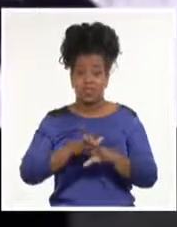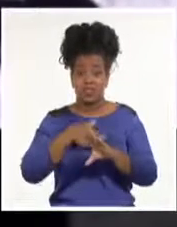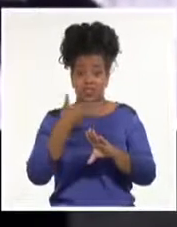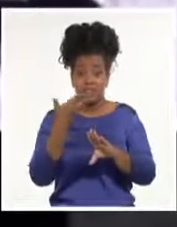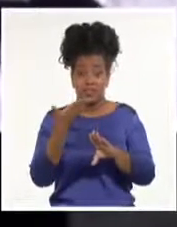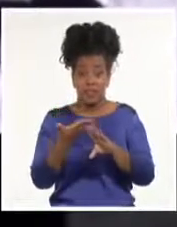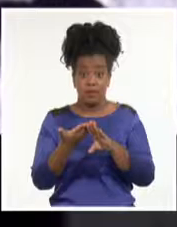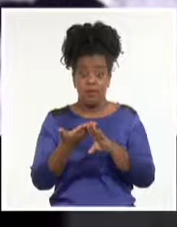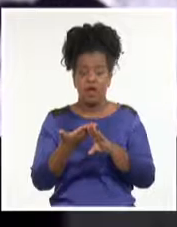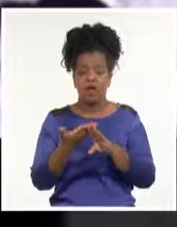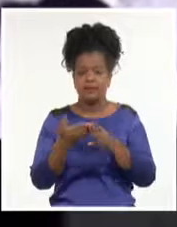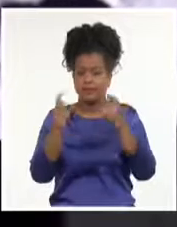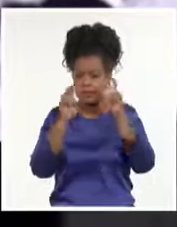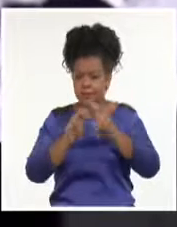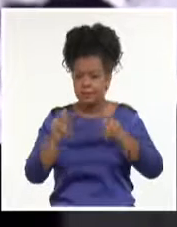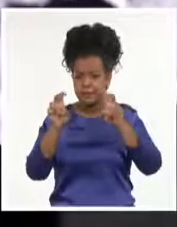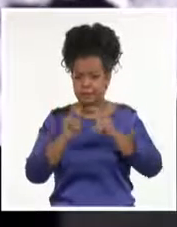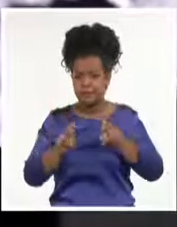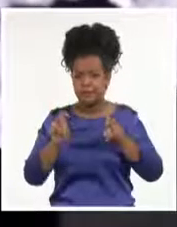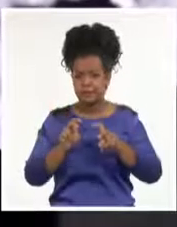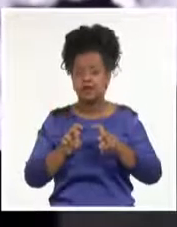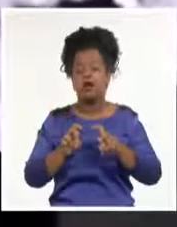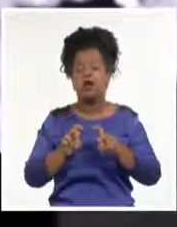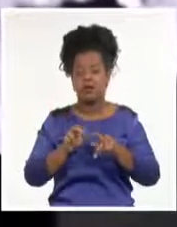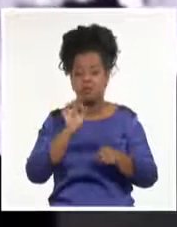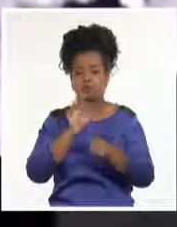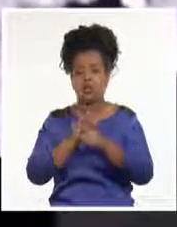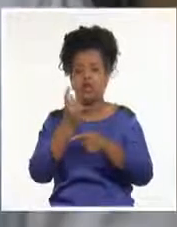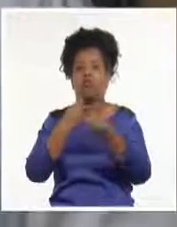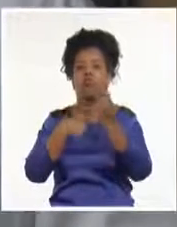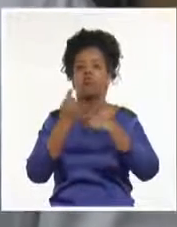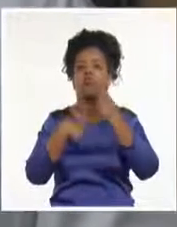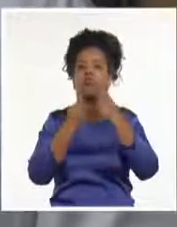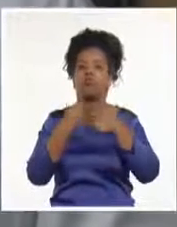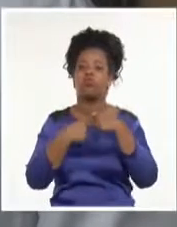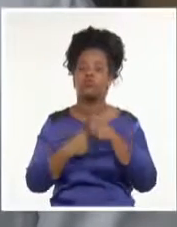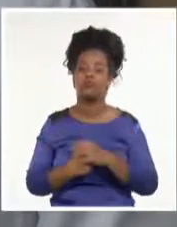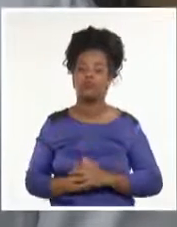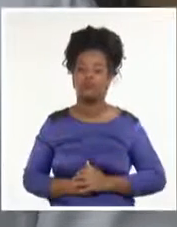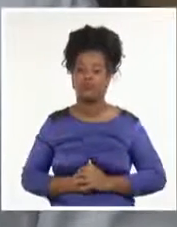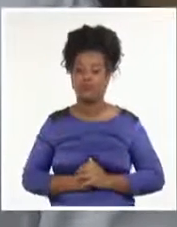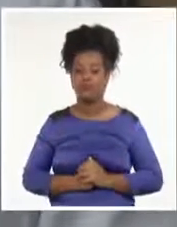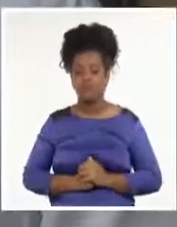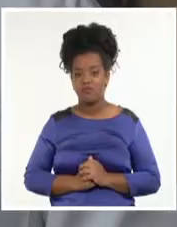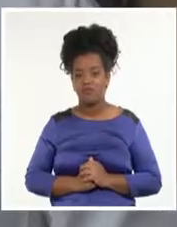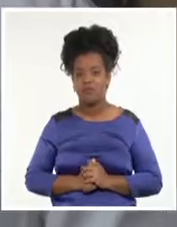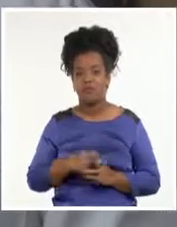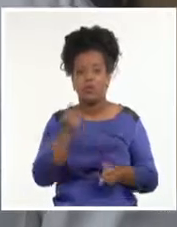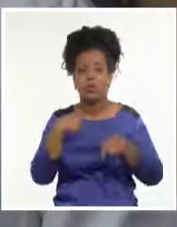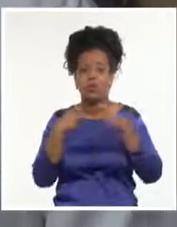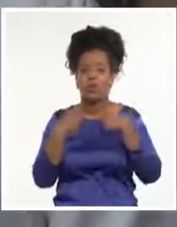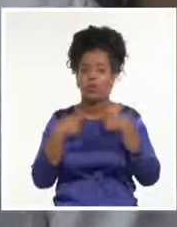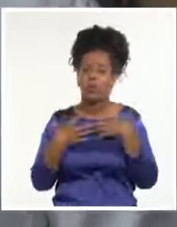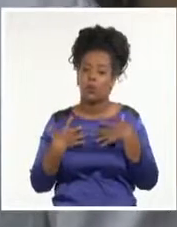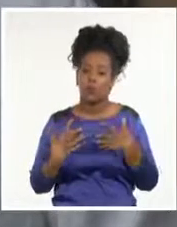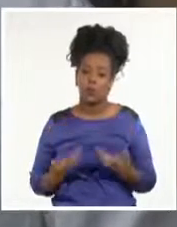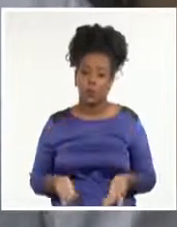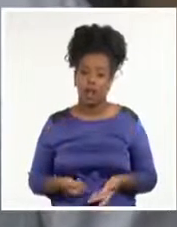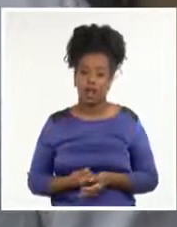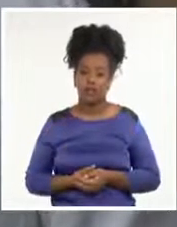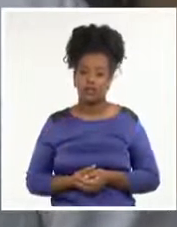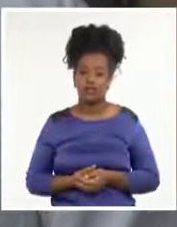correspondientes complementarios se procedió a una intervención quirúrgica. La operación consiste en hacerle